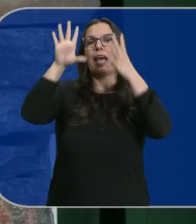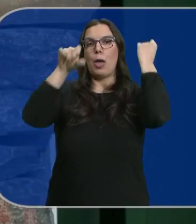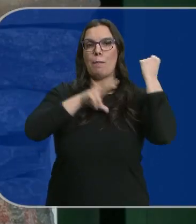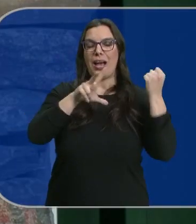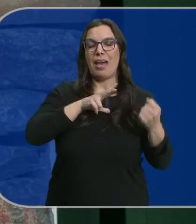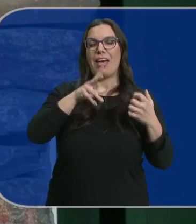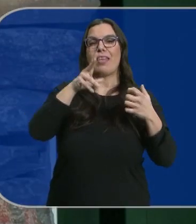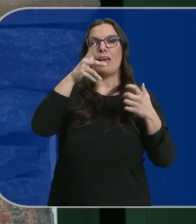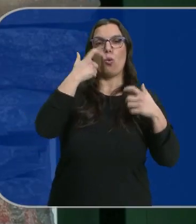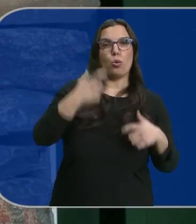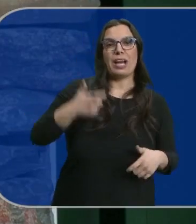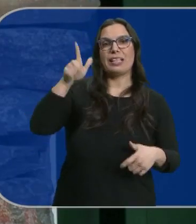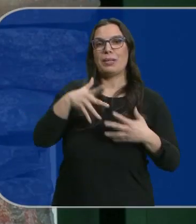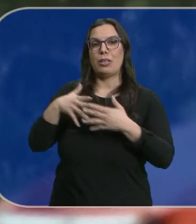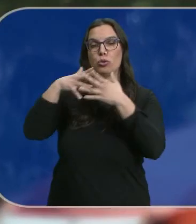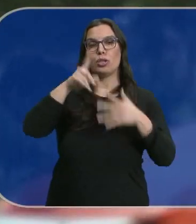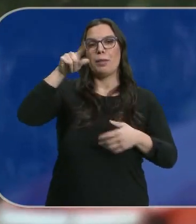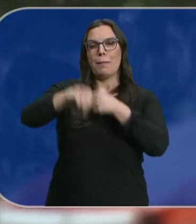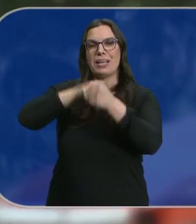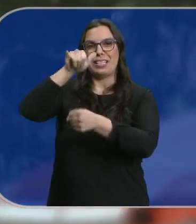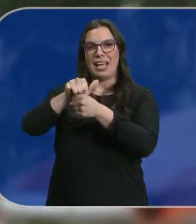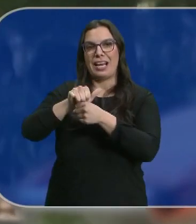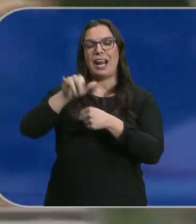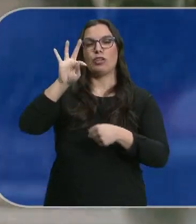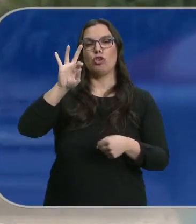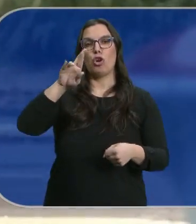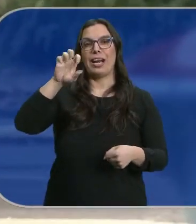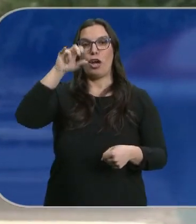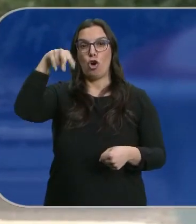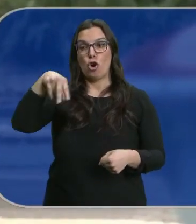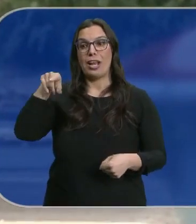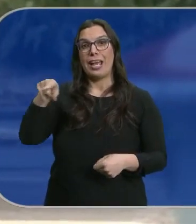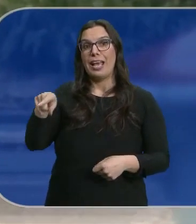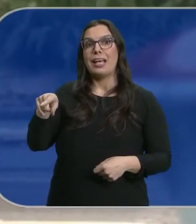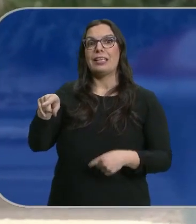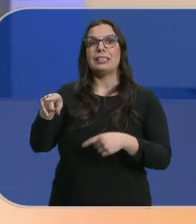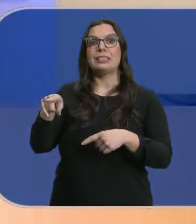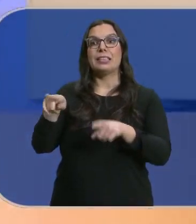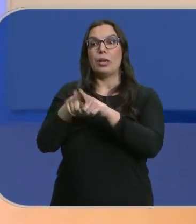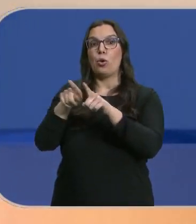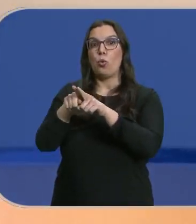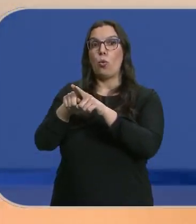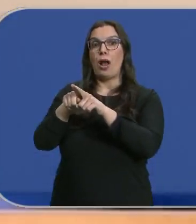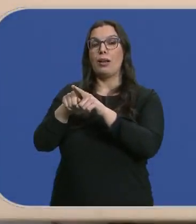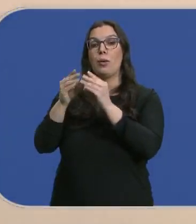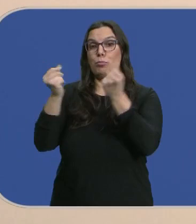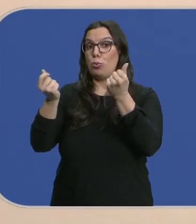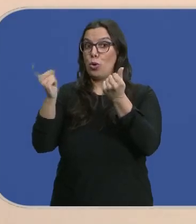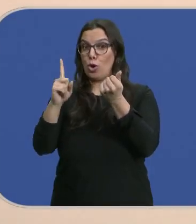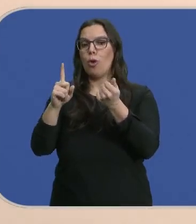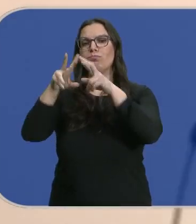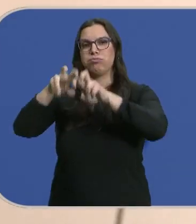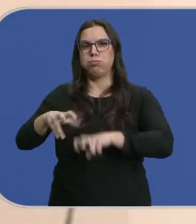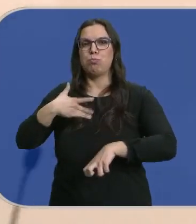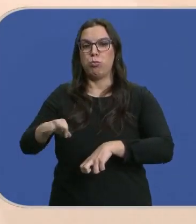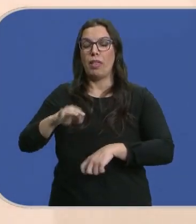y Estados Unidos en Madrid y la base aérea de Torrejón de Ardoz. Este último es el que no se desactiva y facilita la investigación. En la calle muchas